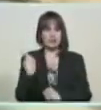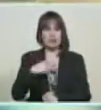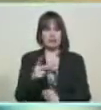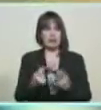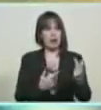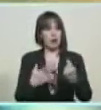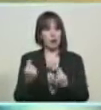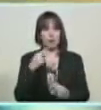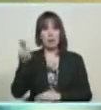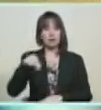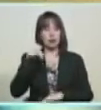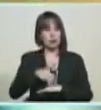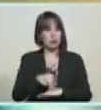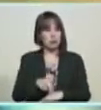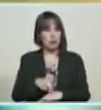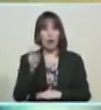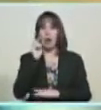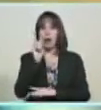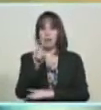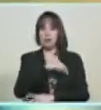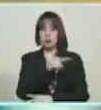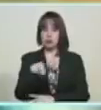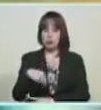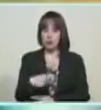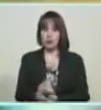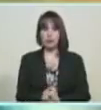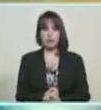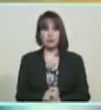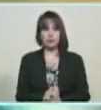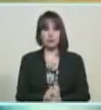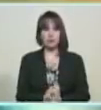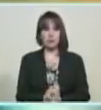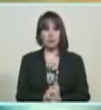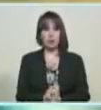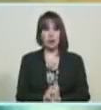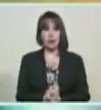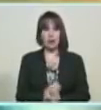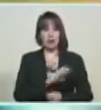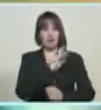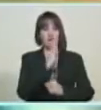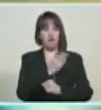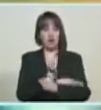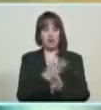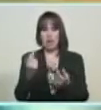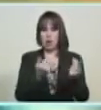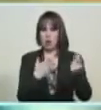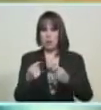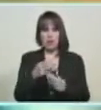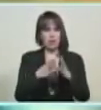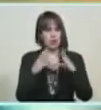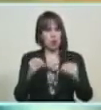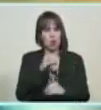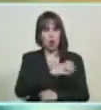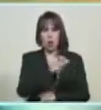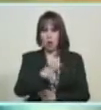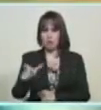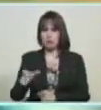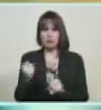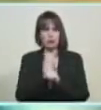economía. Esa es la visión nuestra. Mientras más fuerte sea la economía del trabajador, de la clase obrera y de la